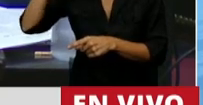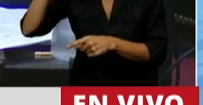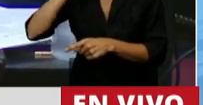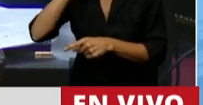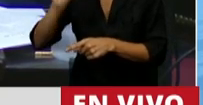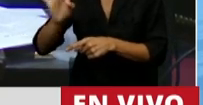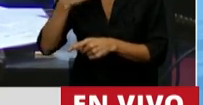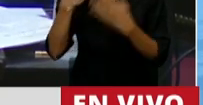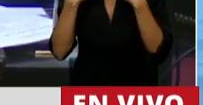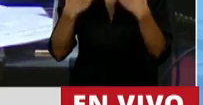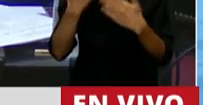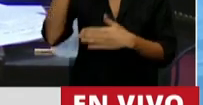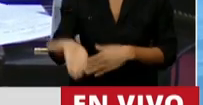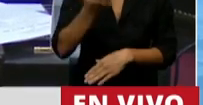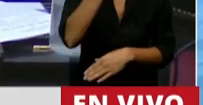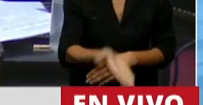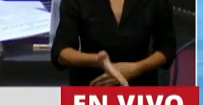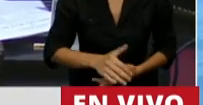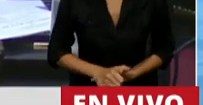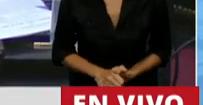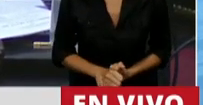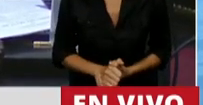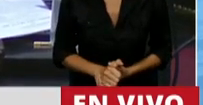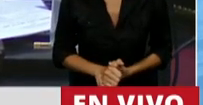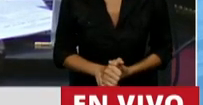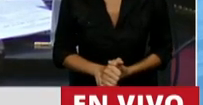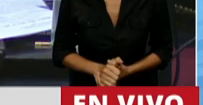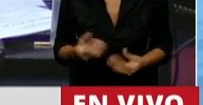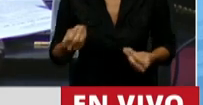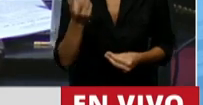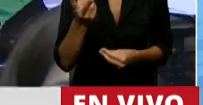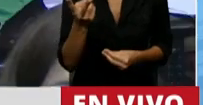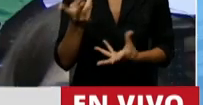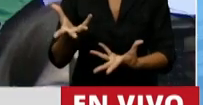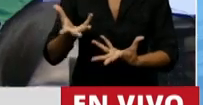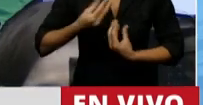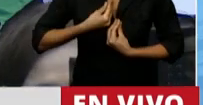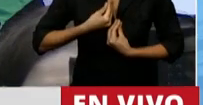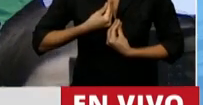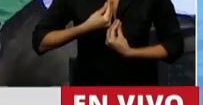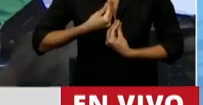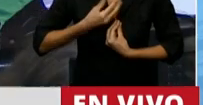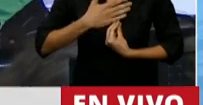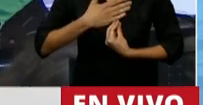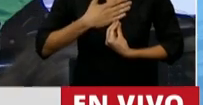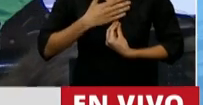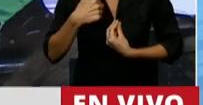Mi agradecimiento a las dos por ayudarme a transitar este